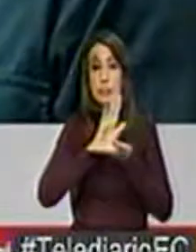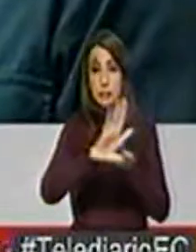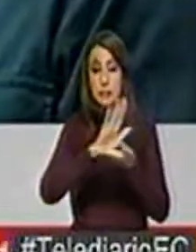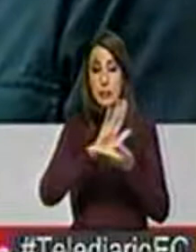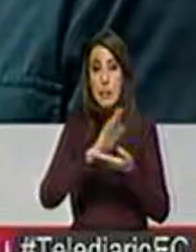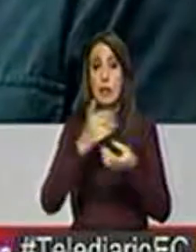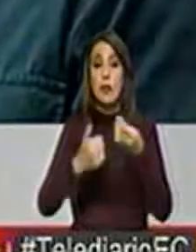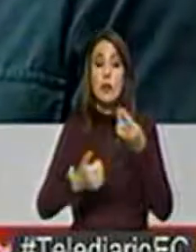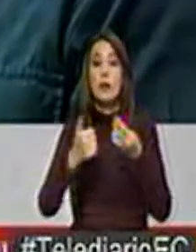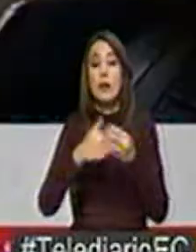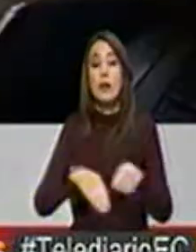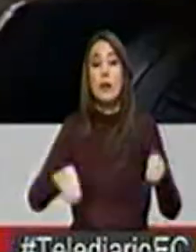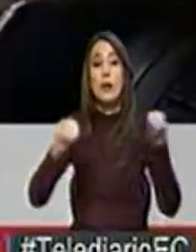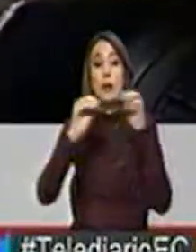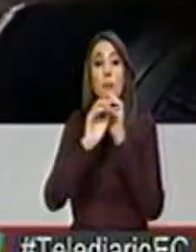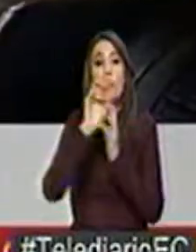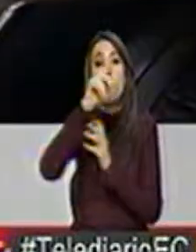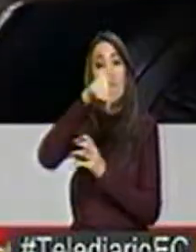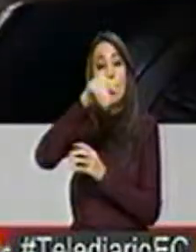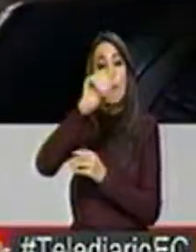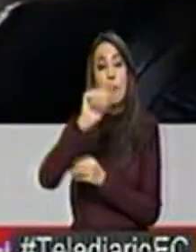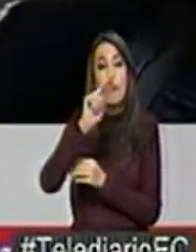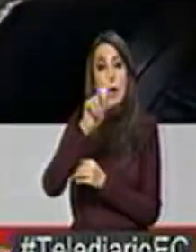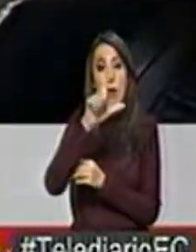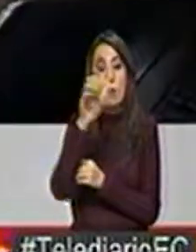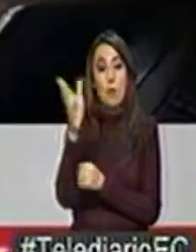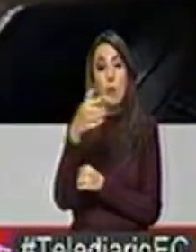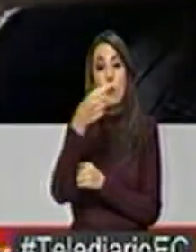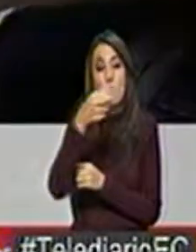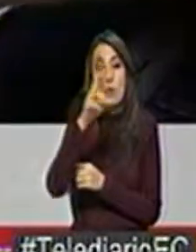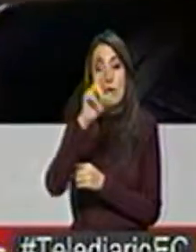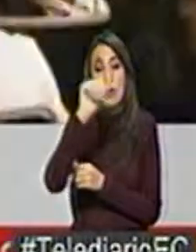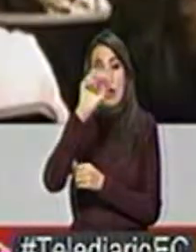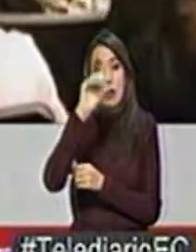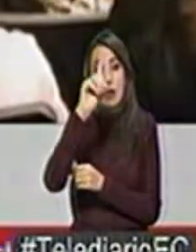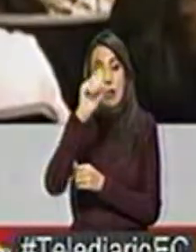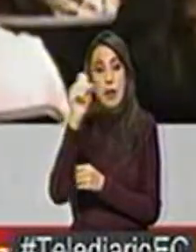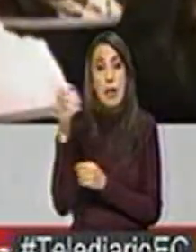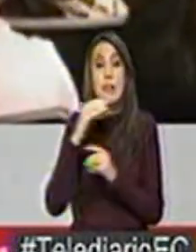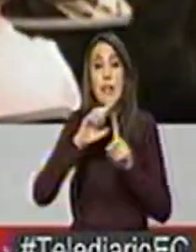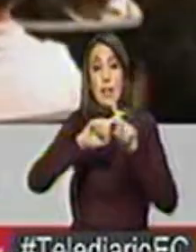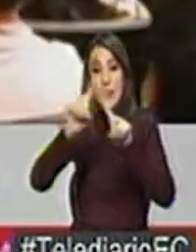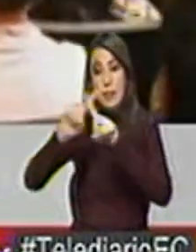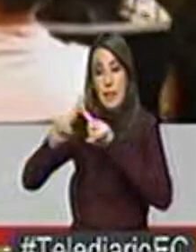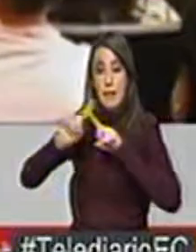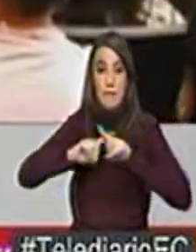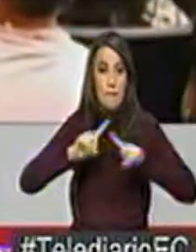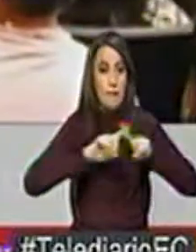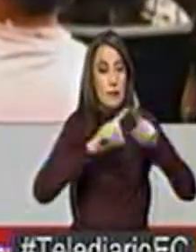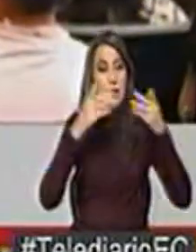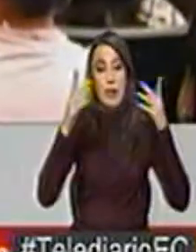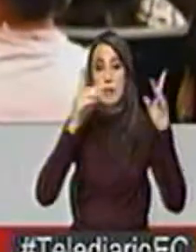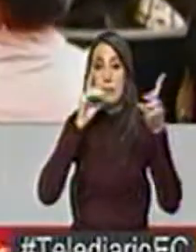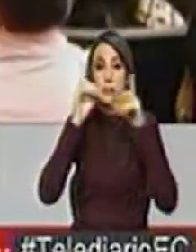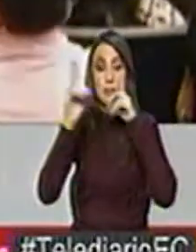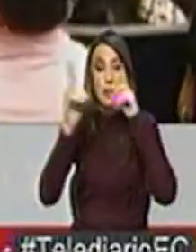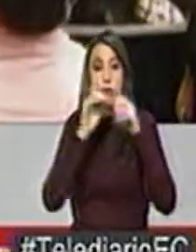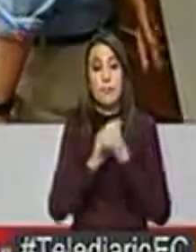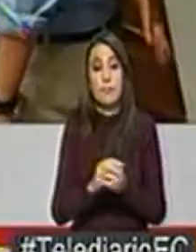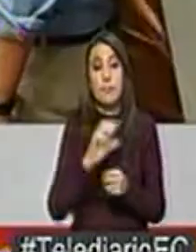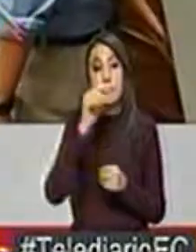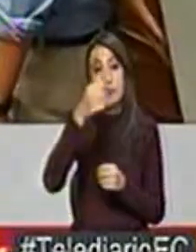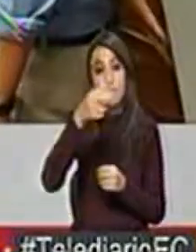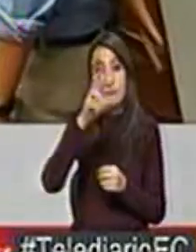social aún granda se encargó de socializar los diferentes aspectos que componen este proceso de diálogo granda